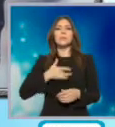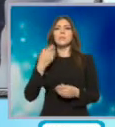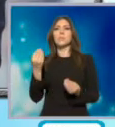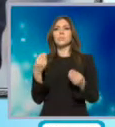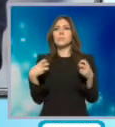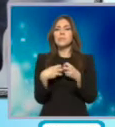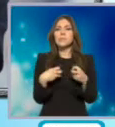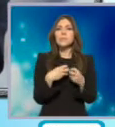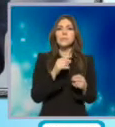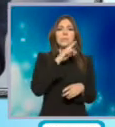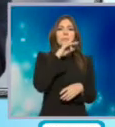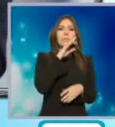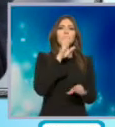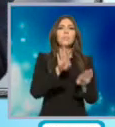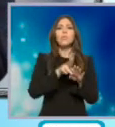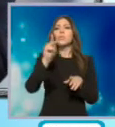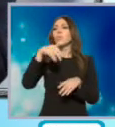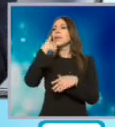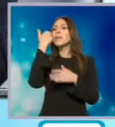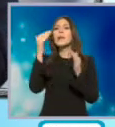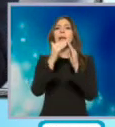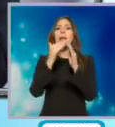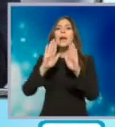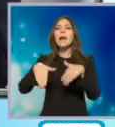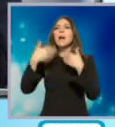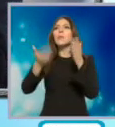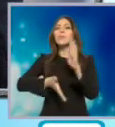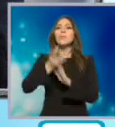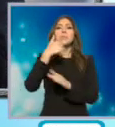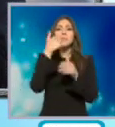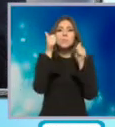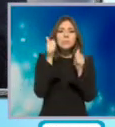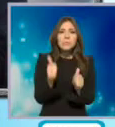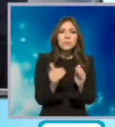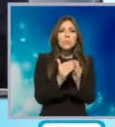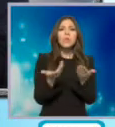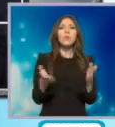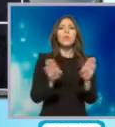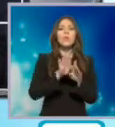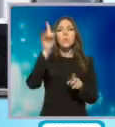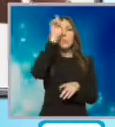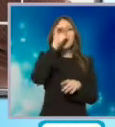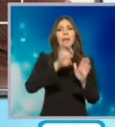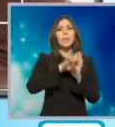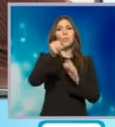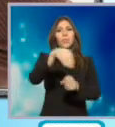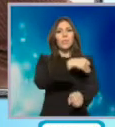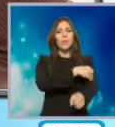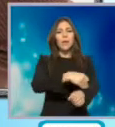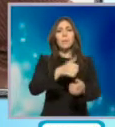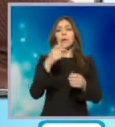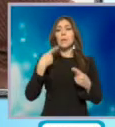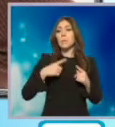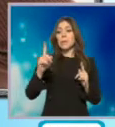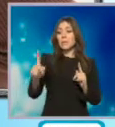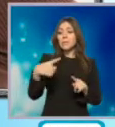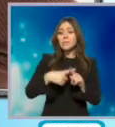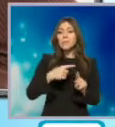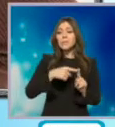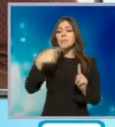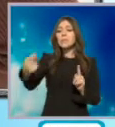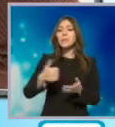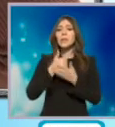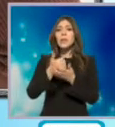angustiado. ¿Cómo se le recomienda a una persona, por ejemplo, un familiar, para ayudar a un paciente? Pues, ¿es depresión esto? ¿Eso lo origina